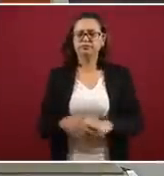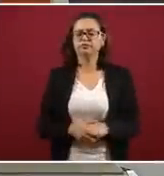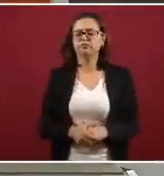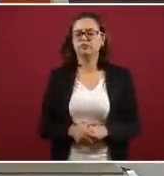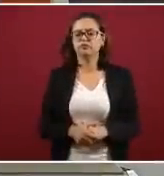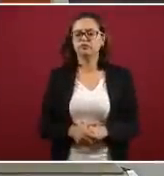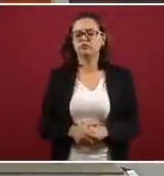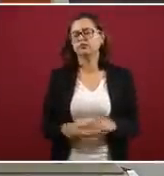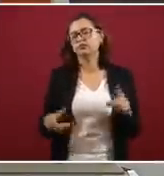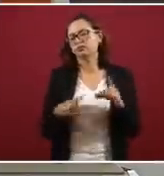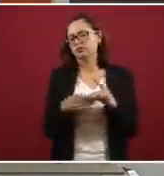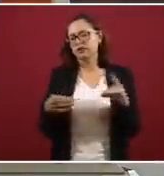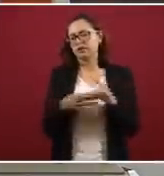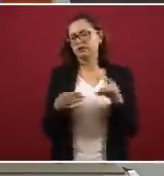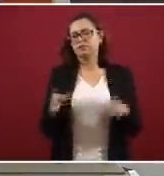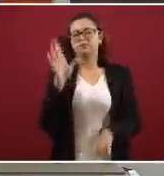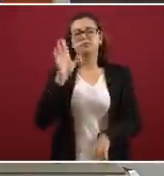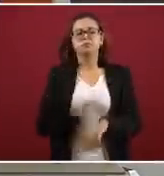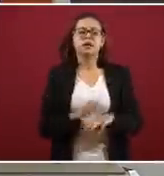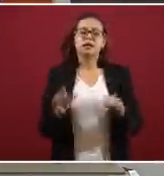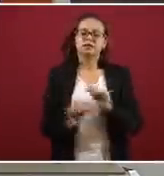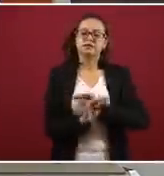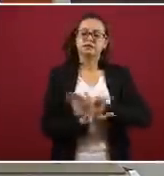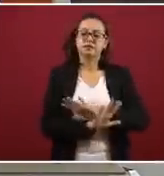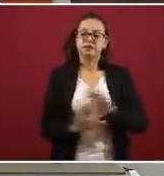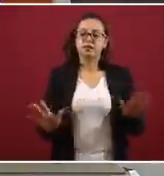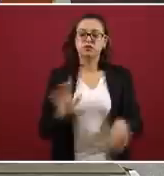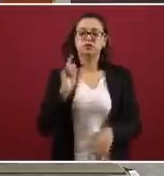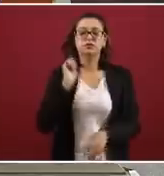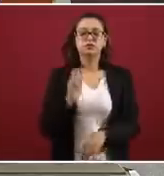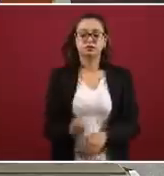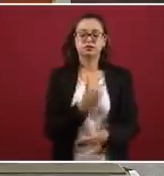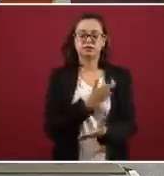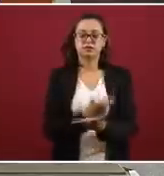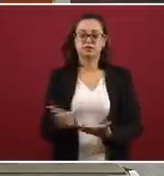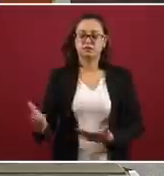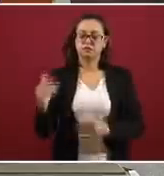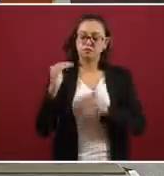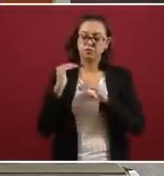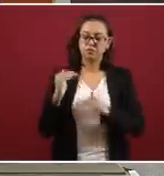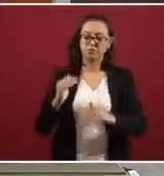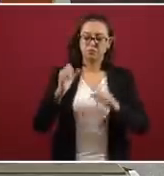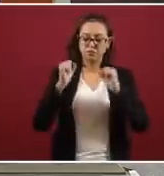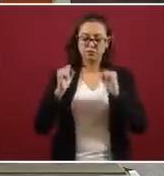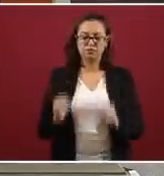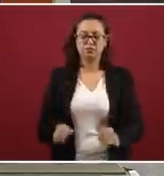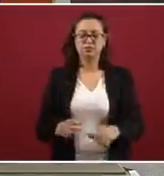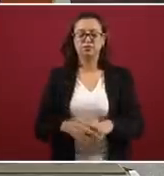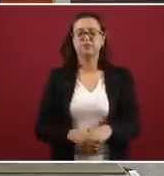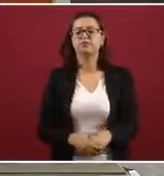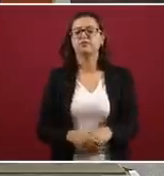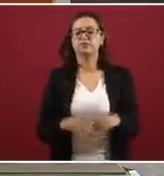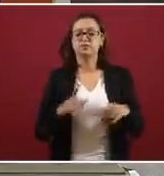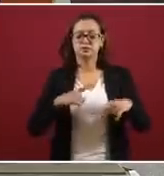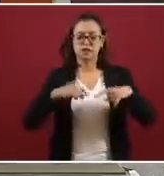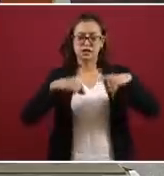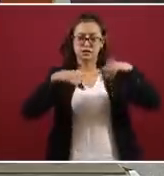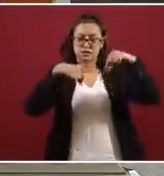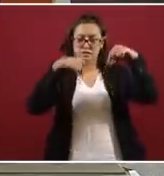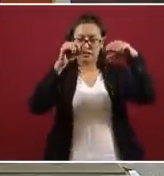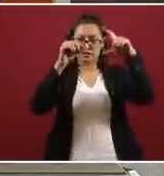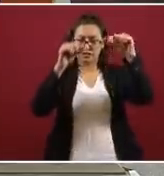de describir cómo está lo de precios de garantía. En el trigo panificable y en el arroz, el